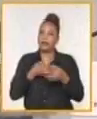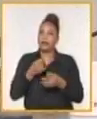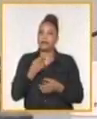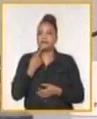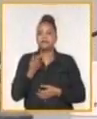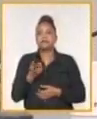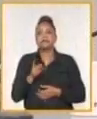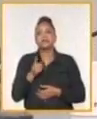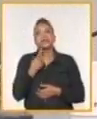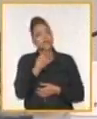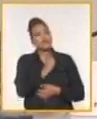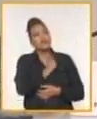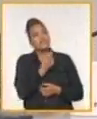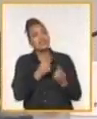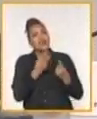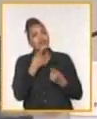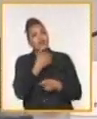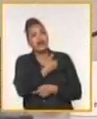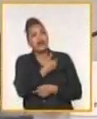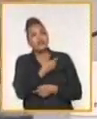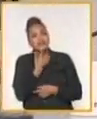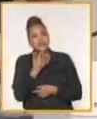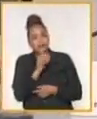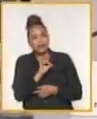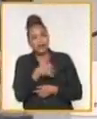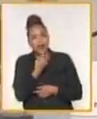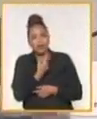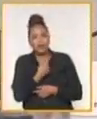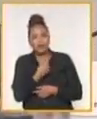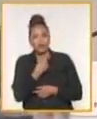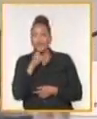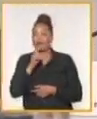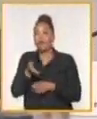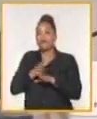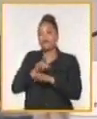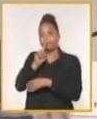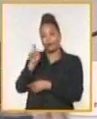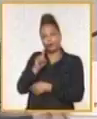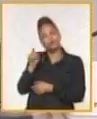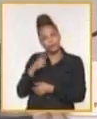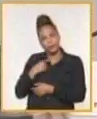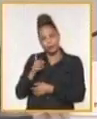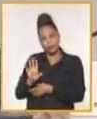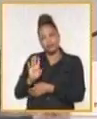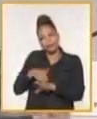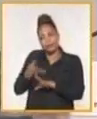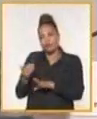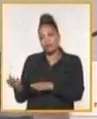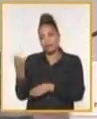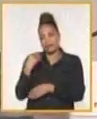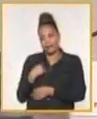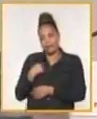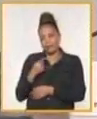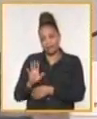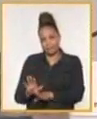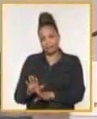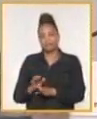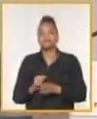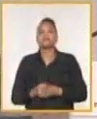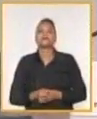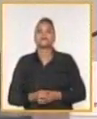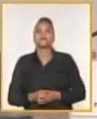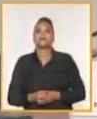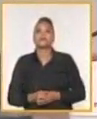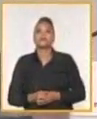ahí. Quiero decir algo de Gaza. Bueno, ahora, pero déjame hacerte la pregunta. Déjame hacer la pregunta y después usted entonces dice lo que tenga que decir sobre Gaza. Te lo voy a